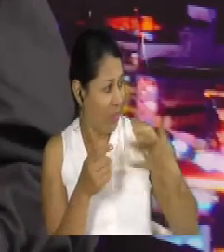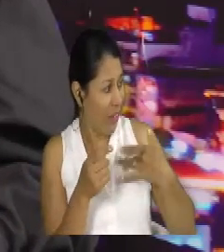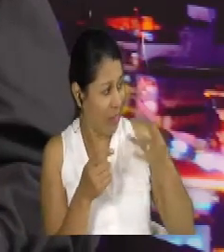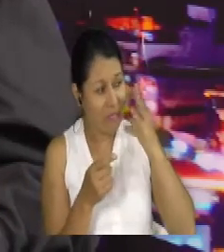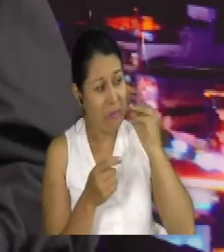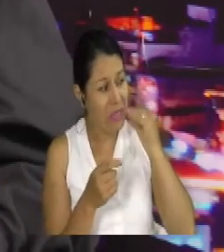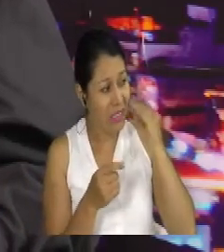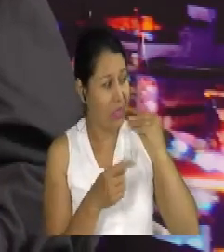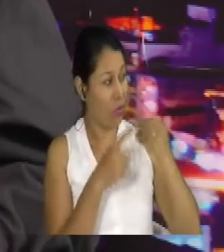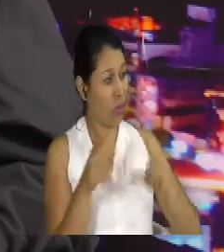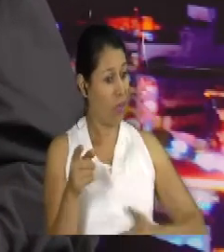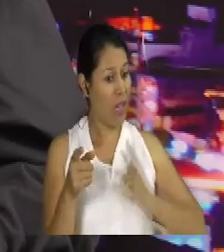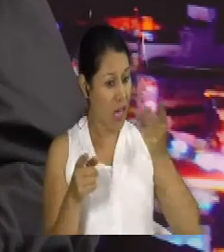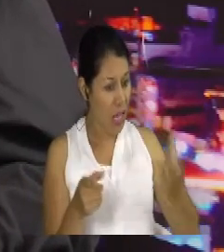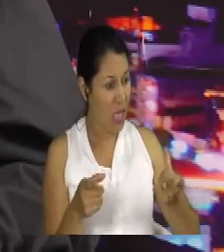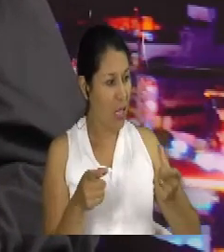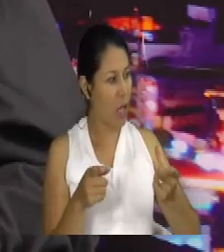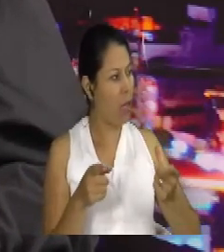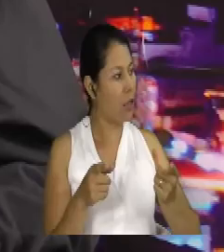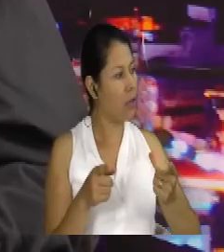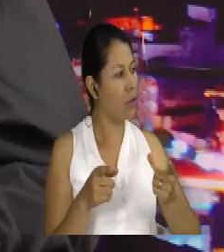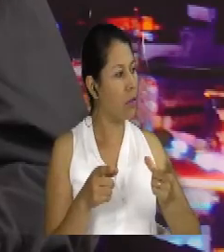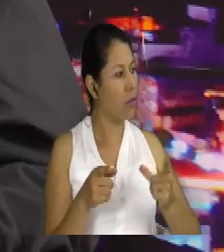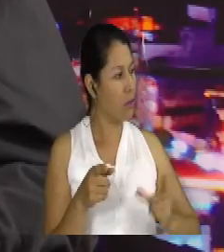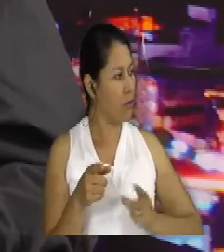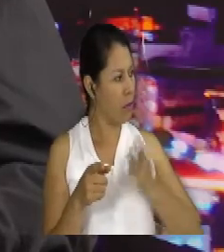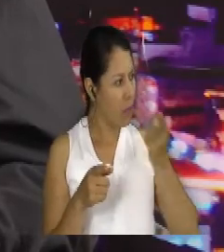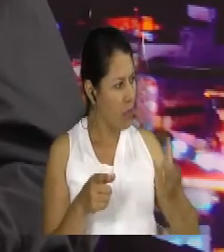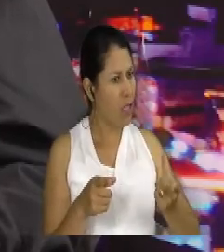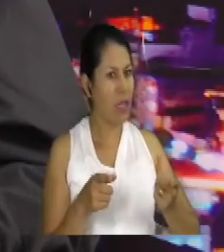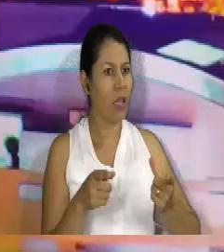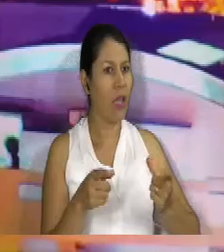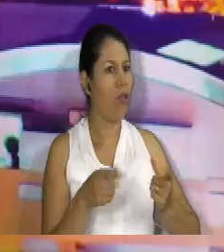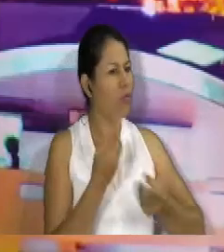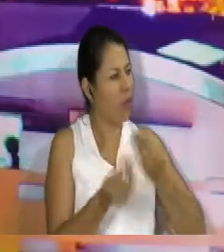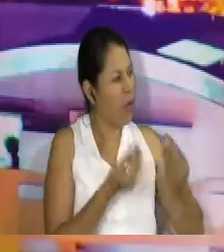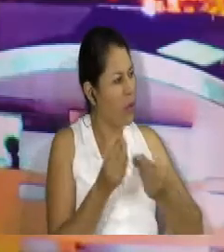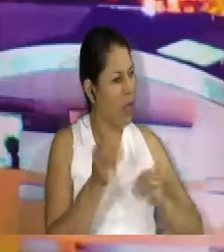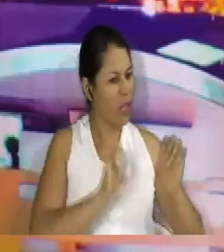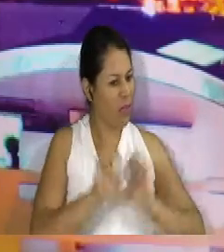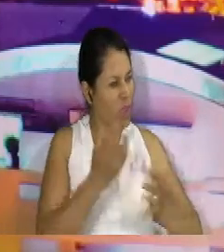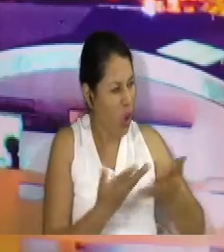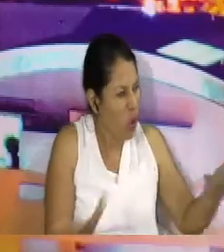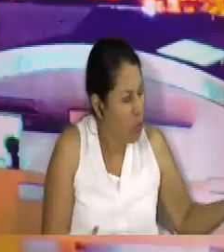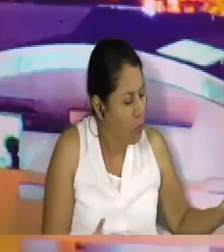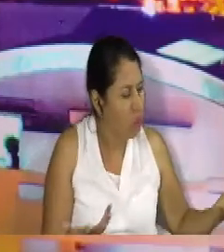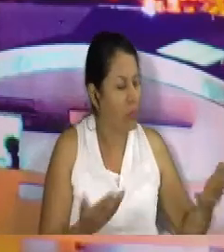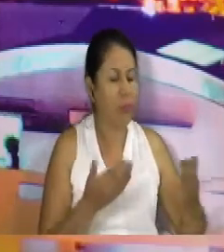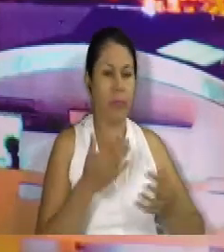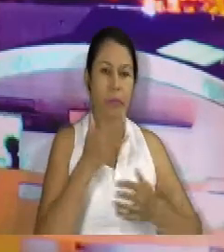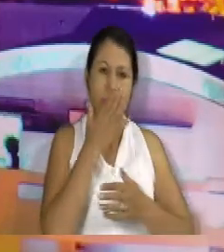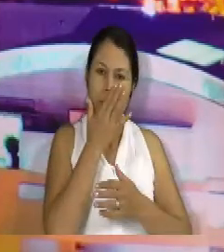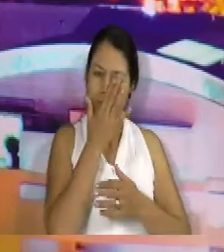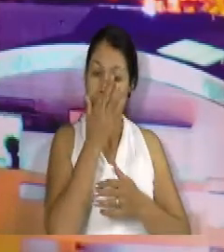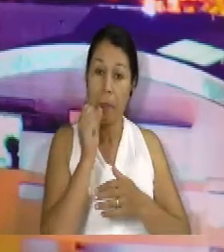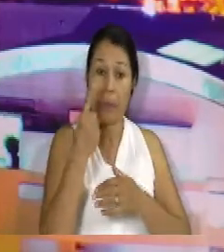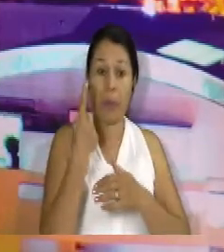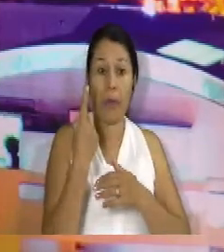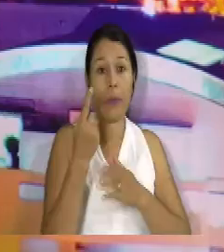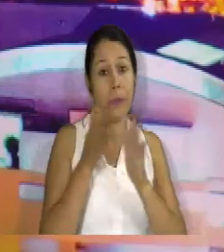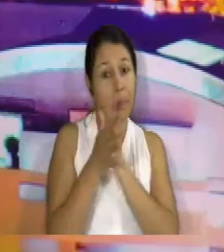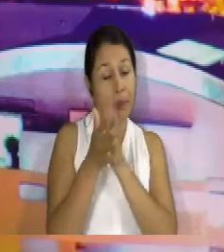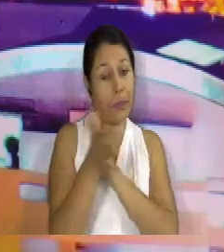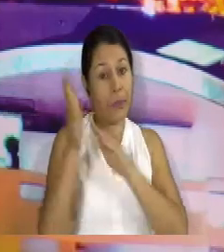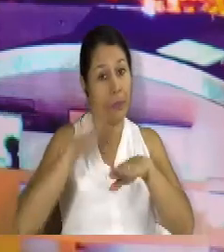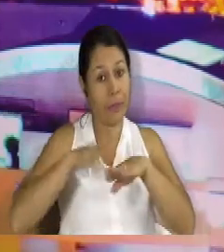mantener las condiciones humanas a quienes están privados de la libertad, ¿qué podemos decir? Bueno, primero decirle, Pedro, que las cárceles en